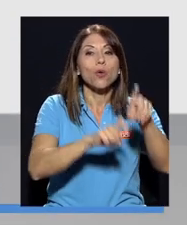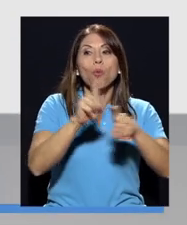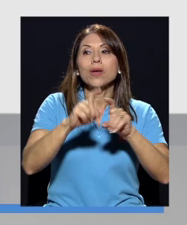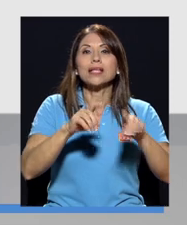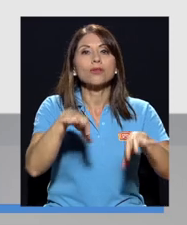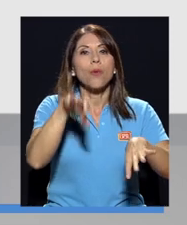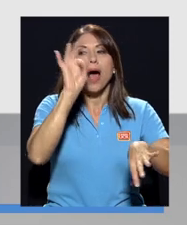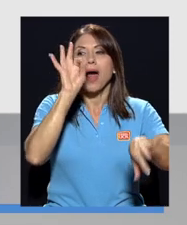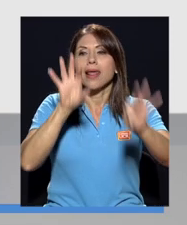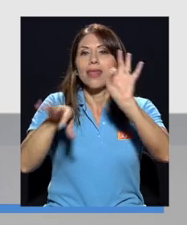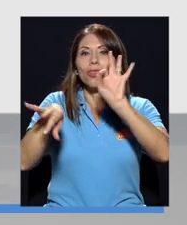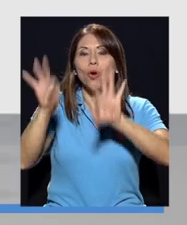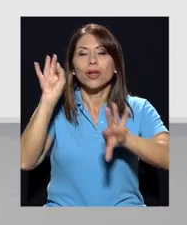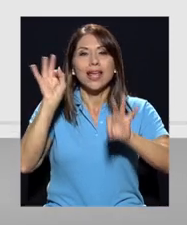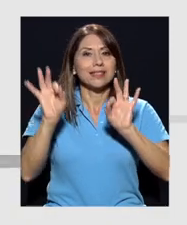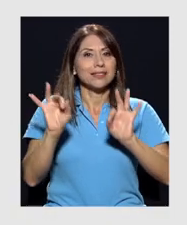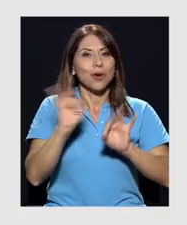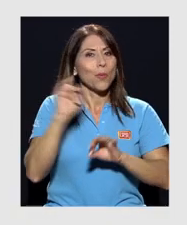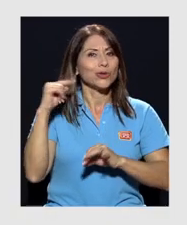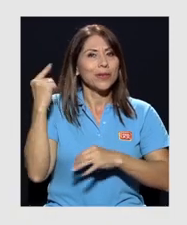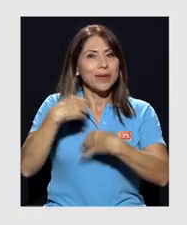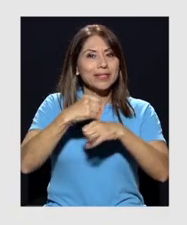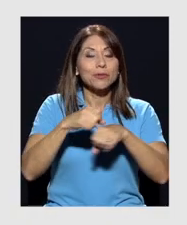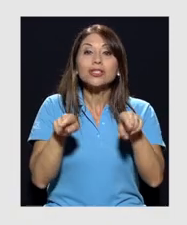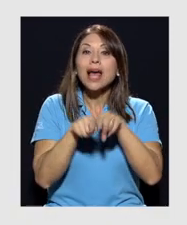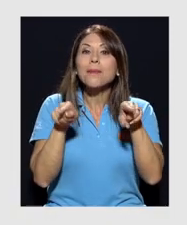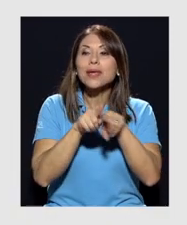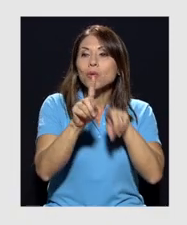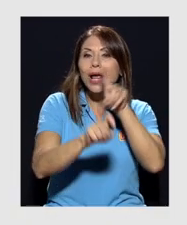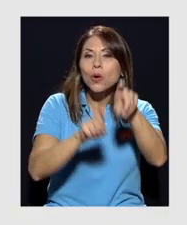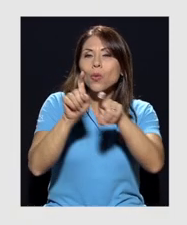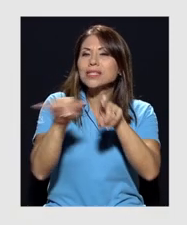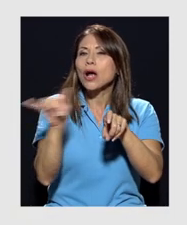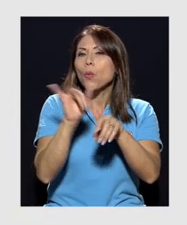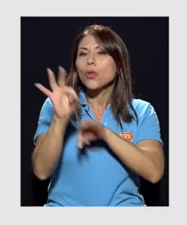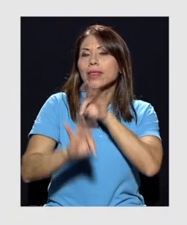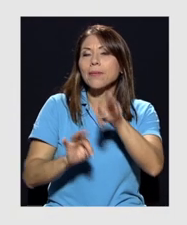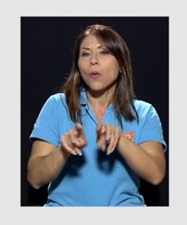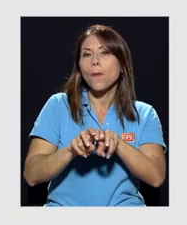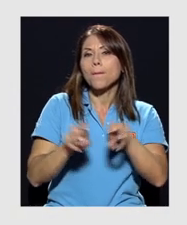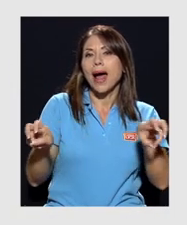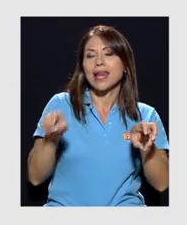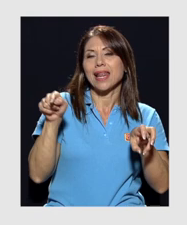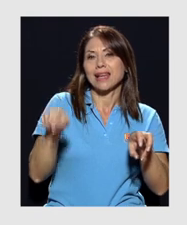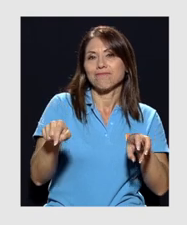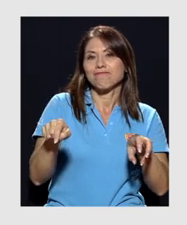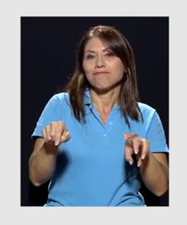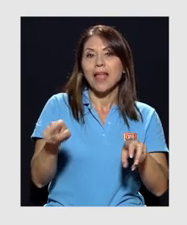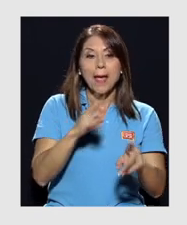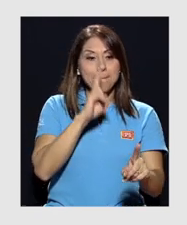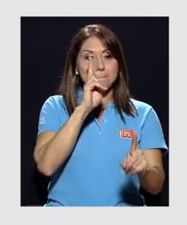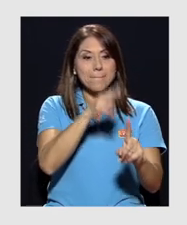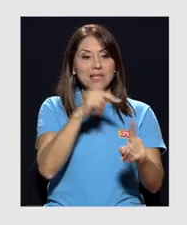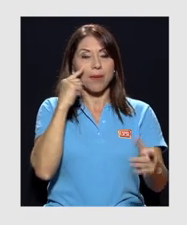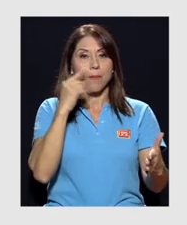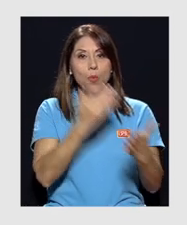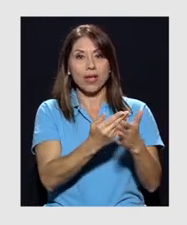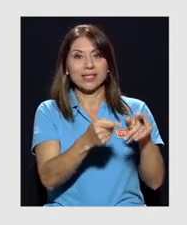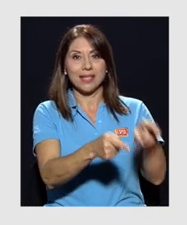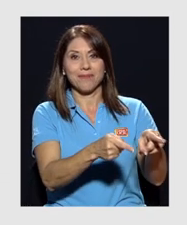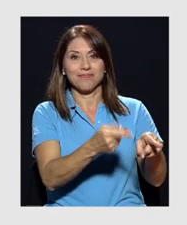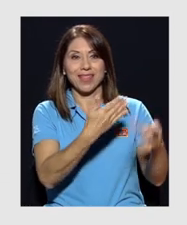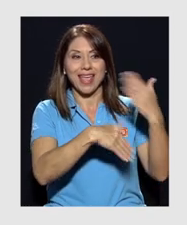normalmente como una encuesta de tipo panel que lo que hace es utilizar la misma muestra de personas que fueron